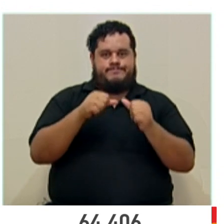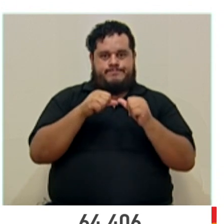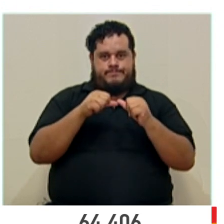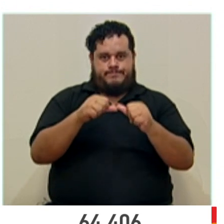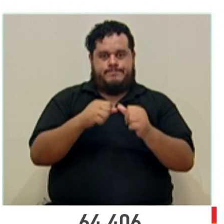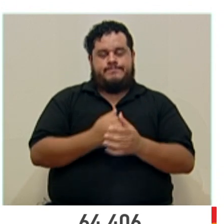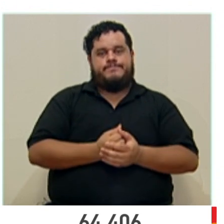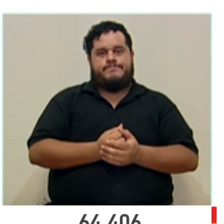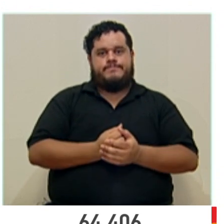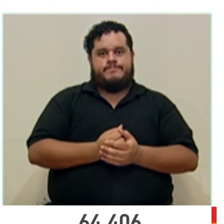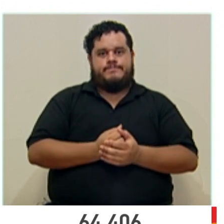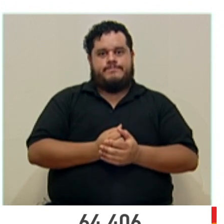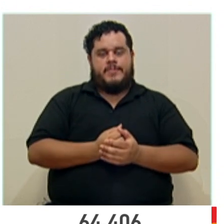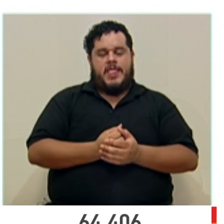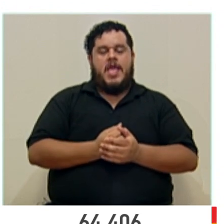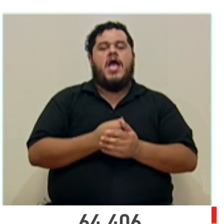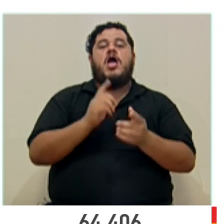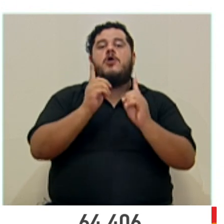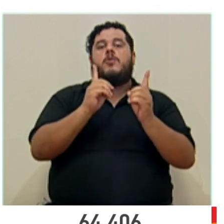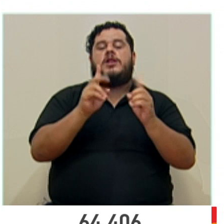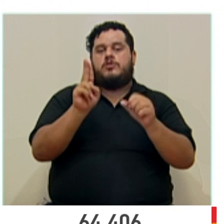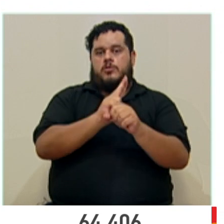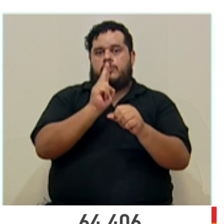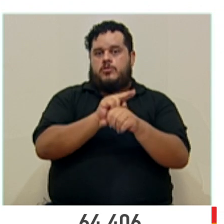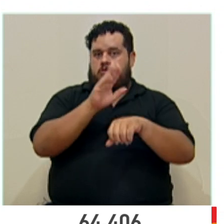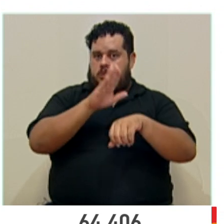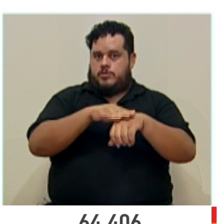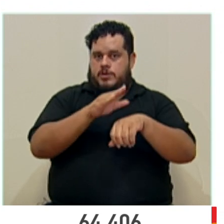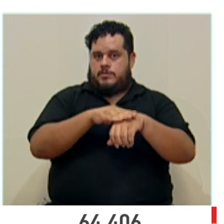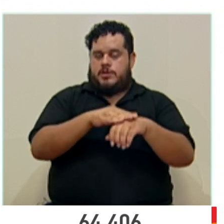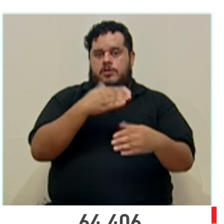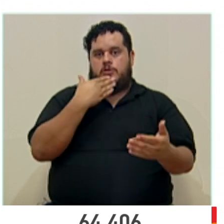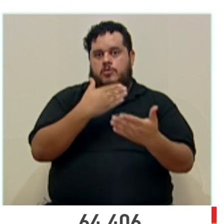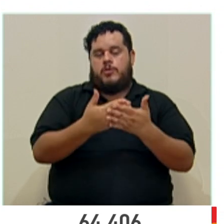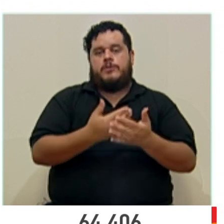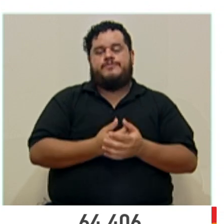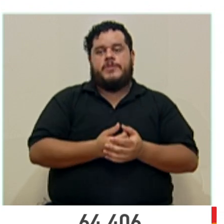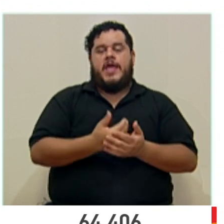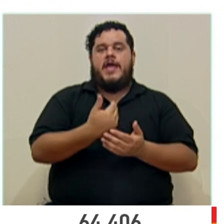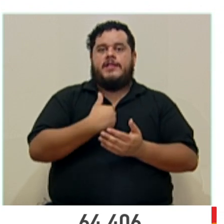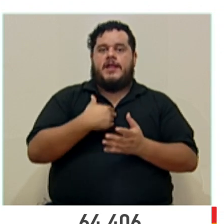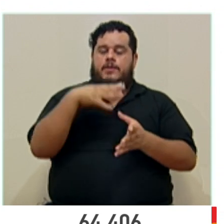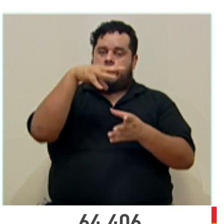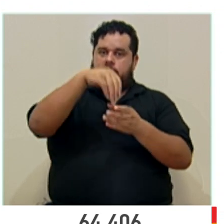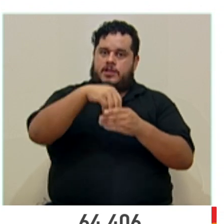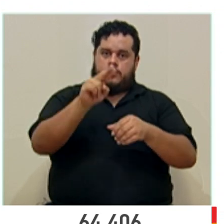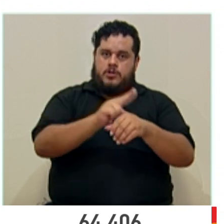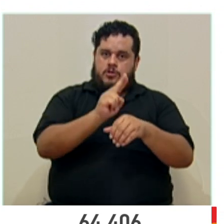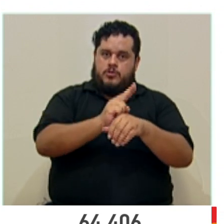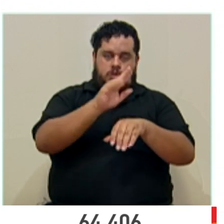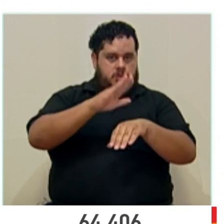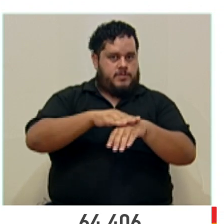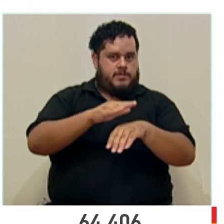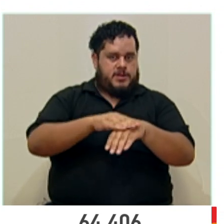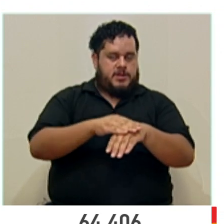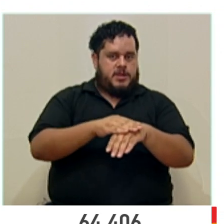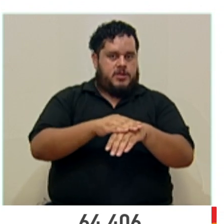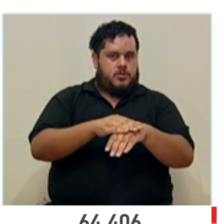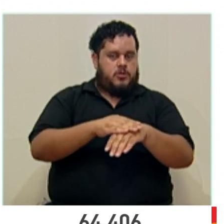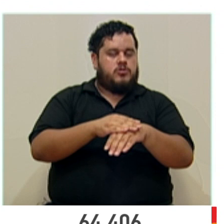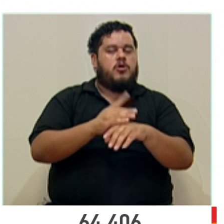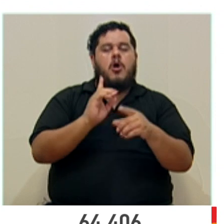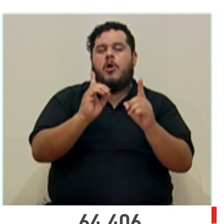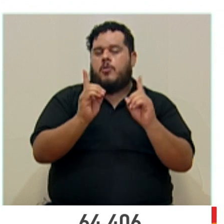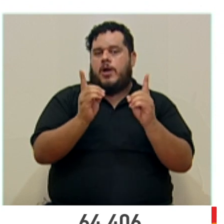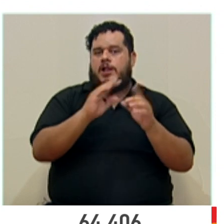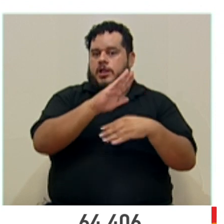siguiente. ¿Cuáles son los usos permitidos? Tenemos dentro de los usos permitidos